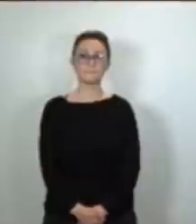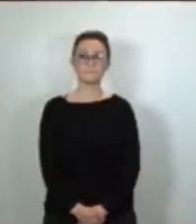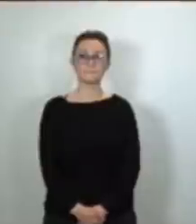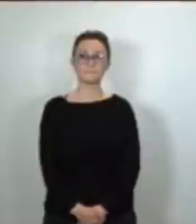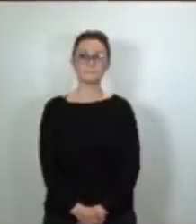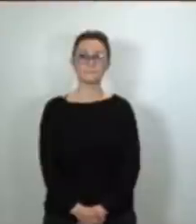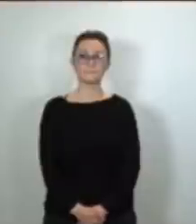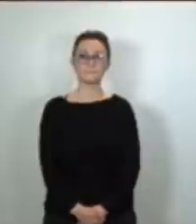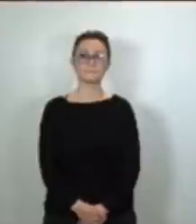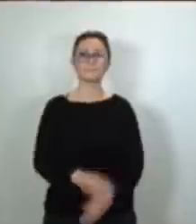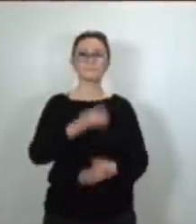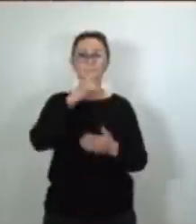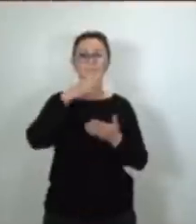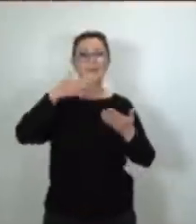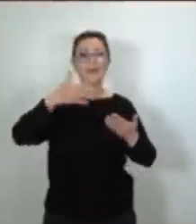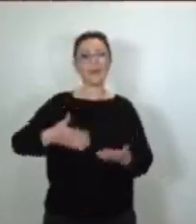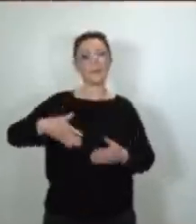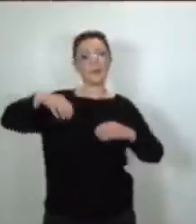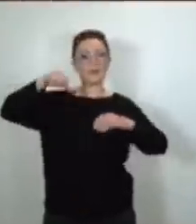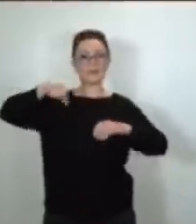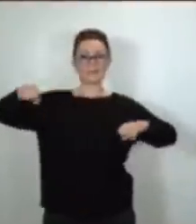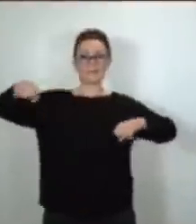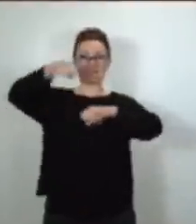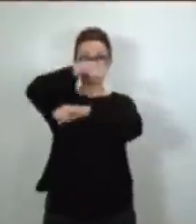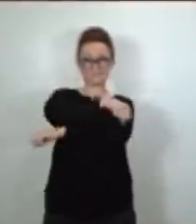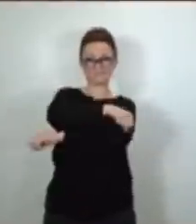procedemos ahora al traspaso de cartera.